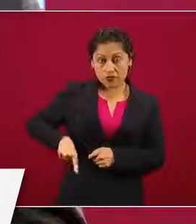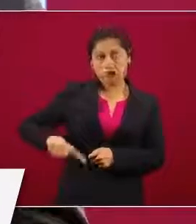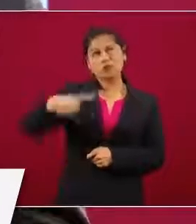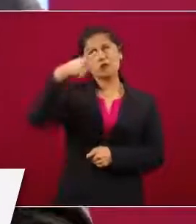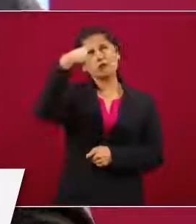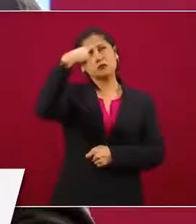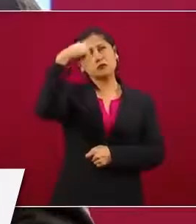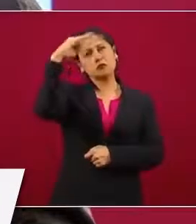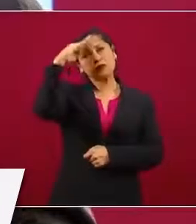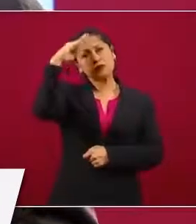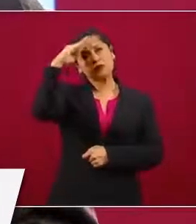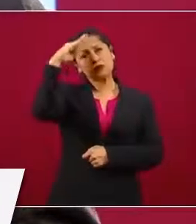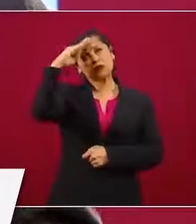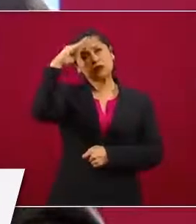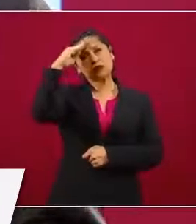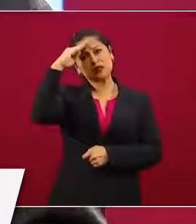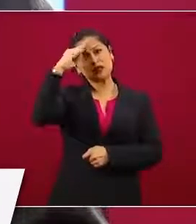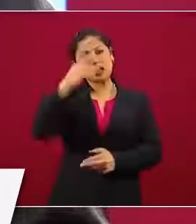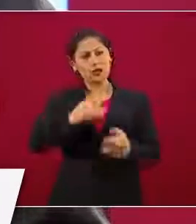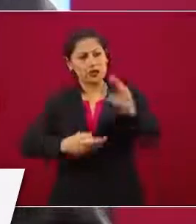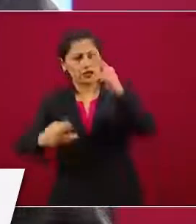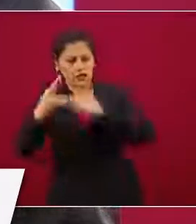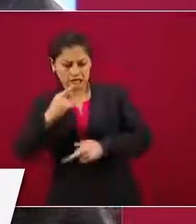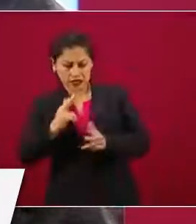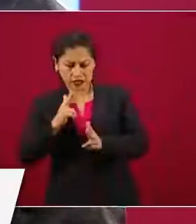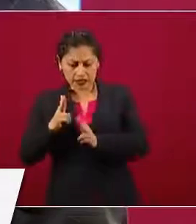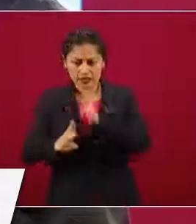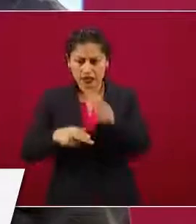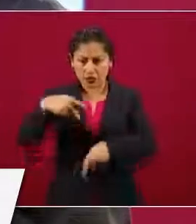nacionalizar los ferrocarriles.